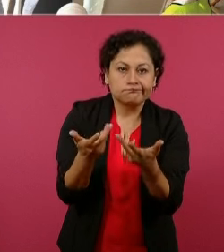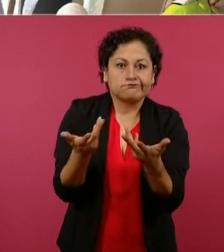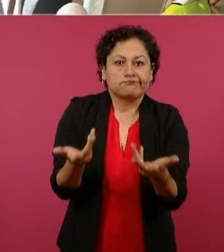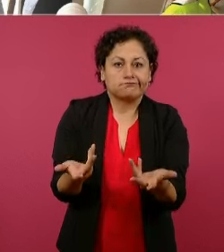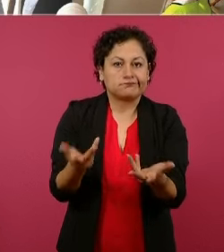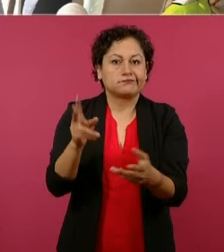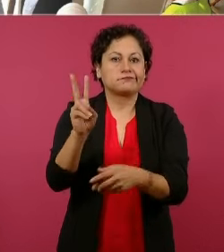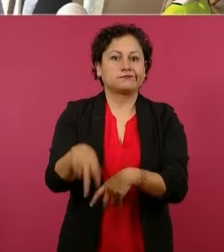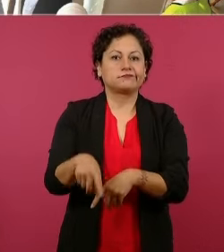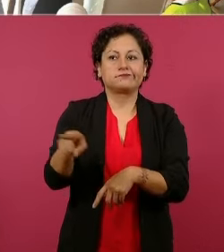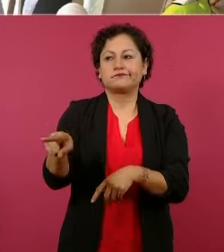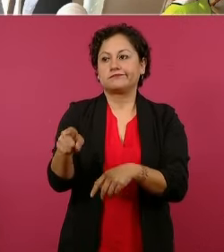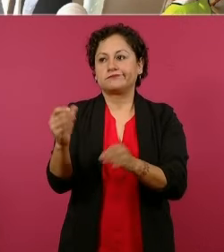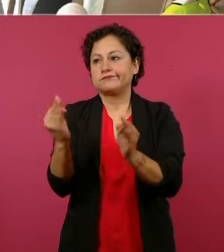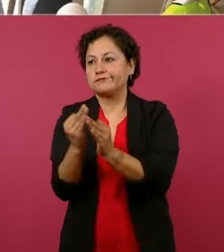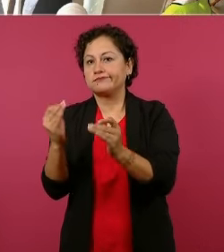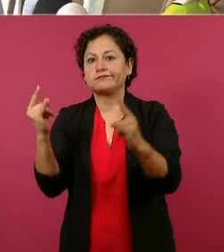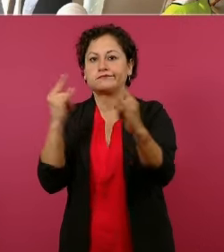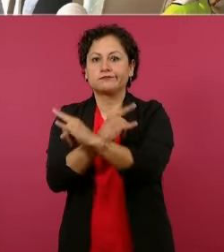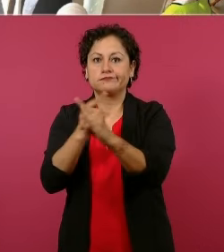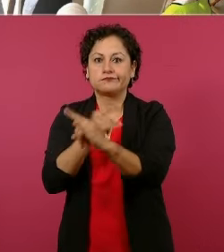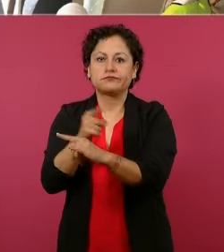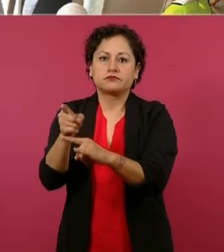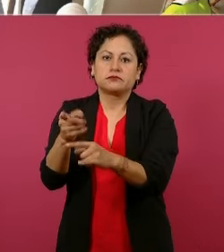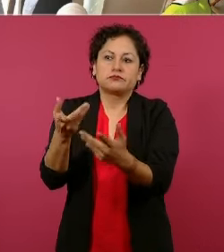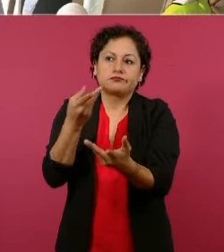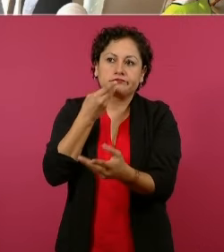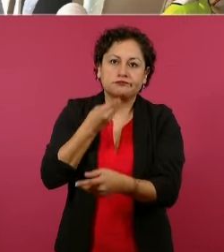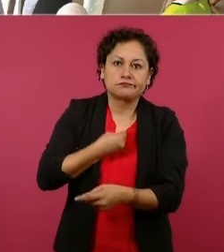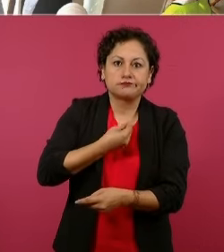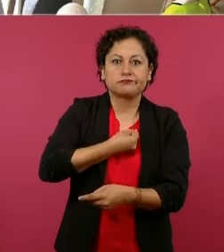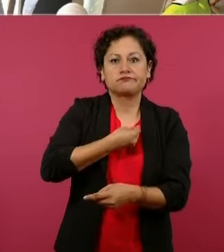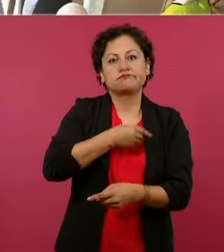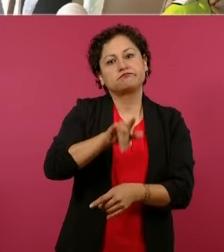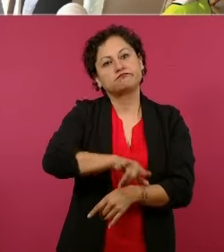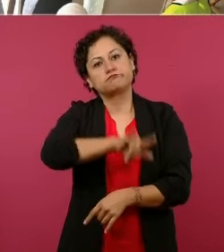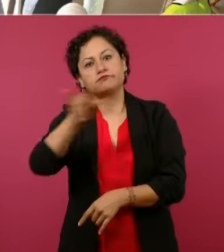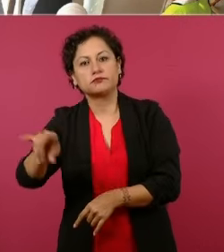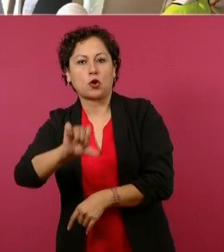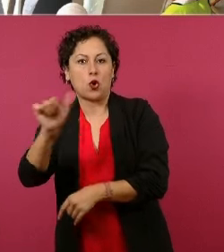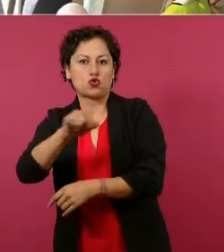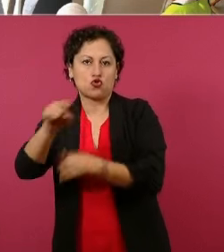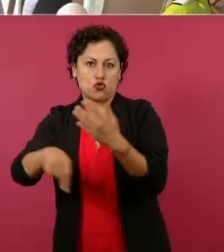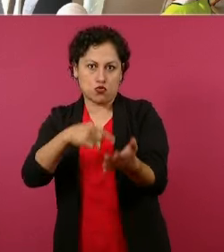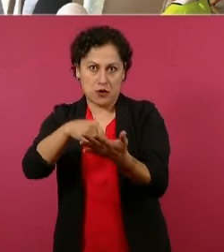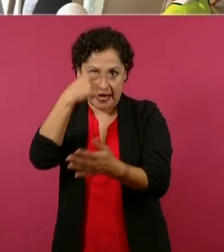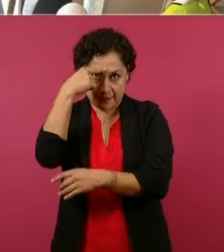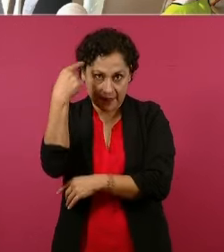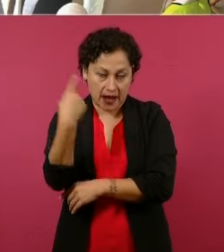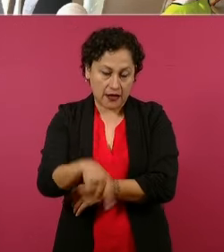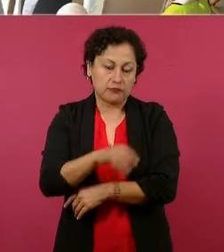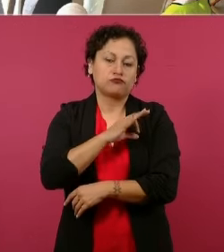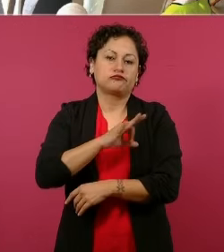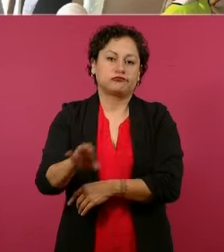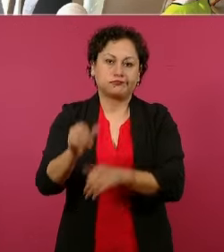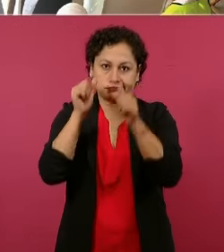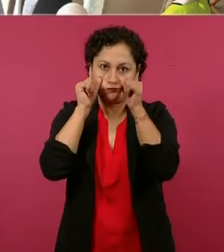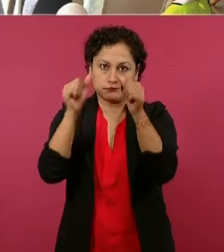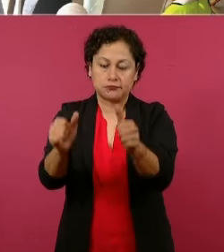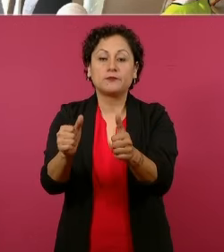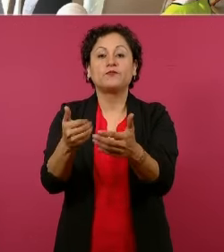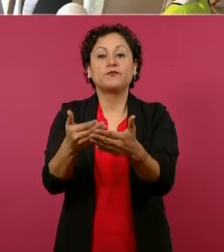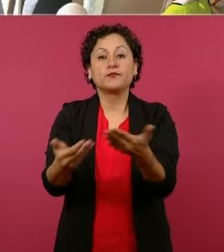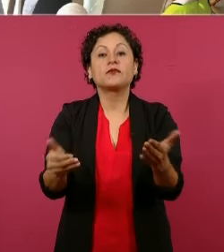lo que queda es la carretera y tomar eh camino Entonces se inició desde 2022